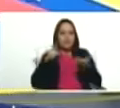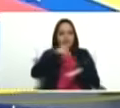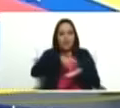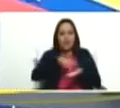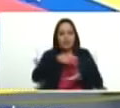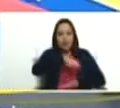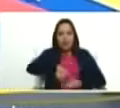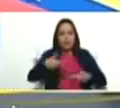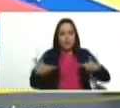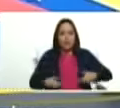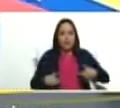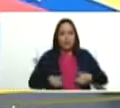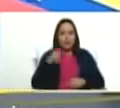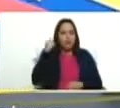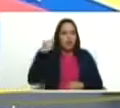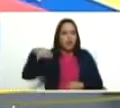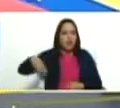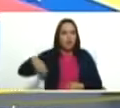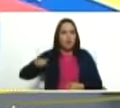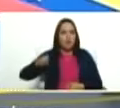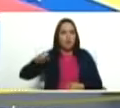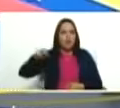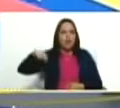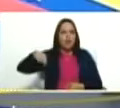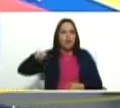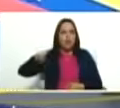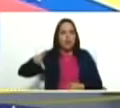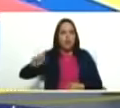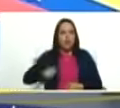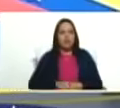luchas, Manuelita Sáenz. El Parque